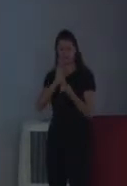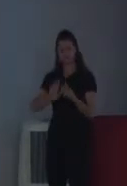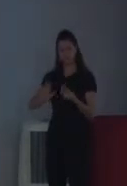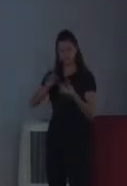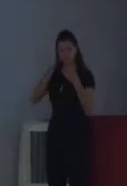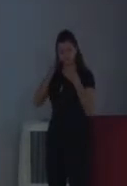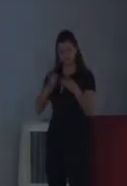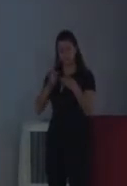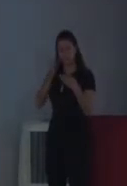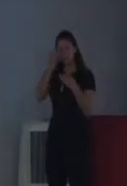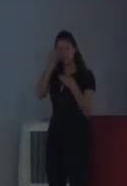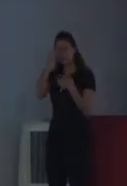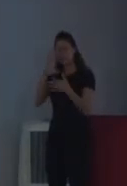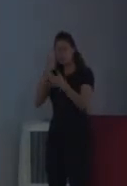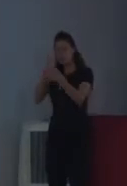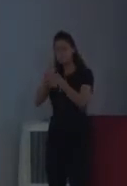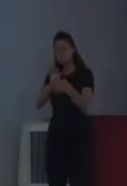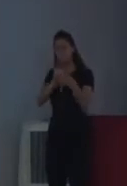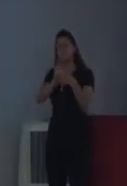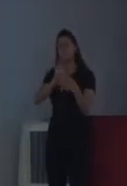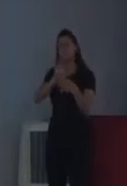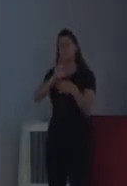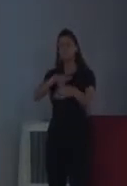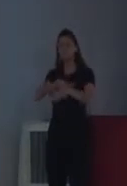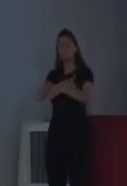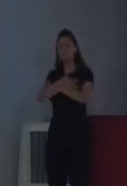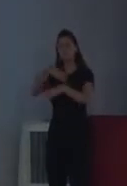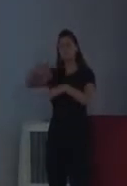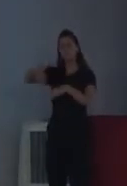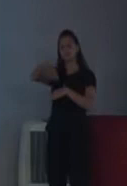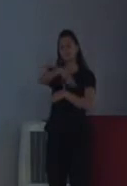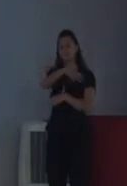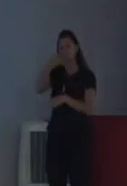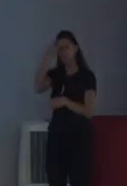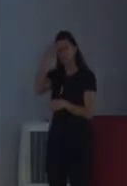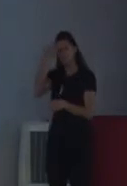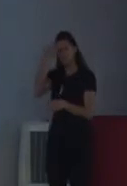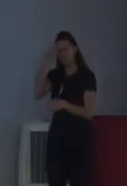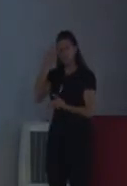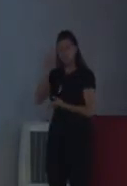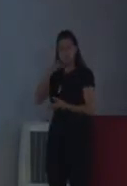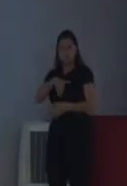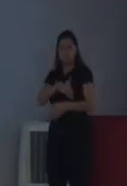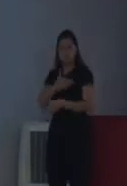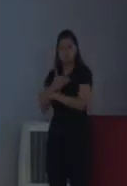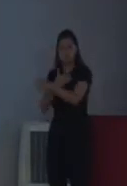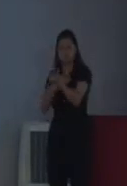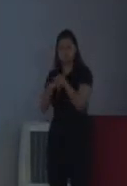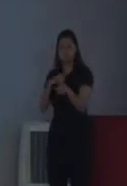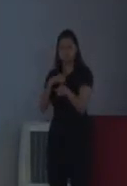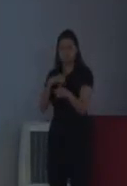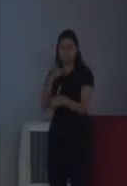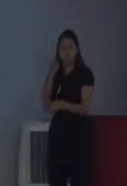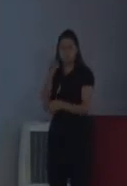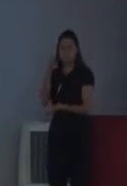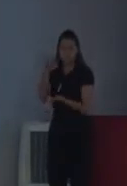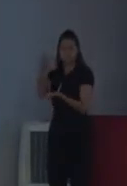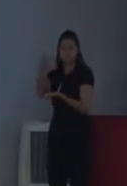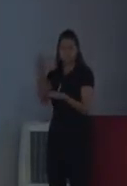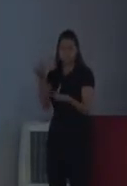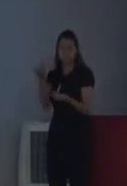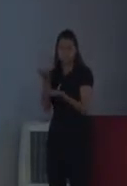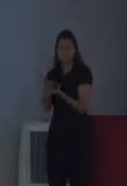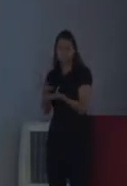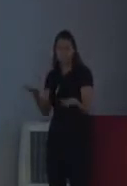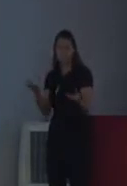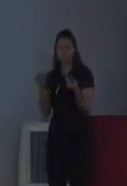¿Por qué involucra a los ministerios? Porque los ministerios de una u otra manera tienen los recursos para que cada